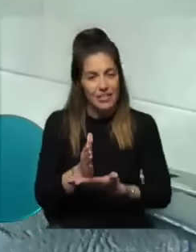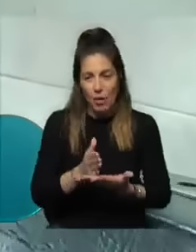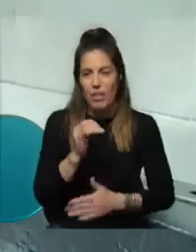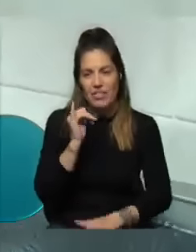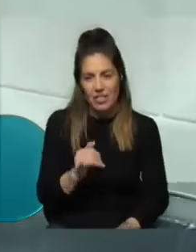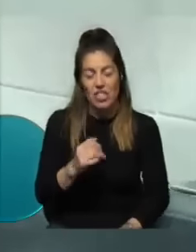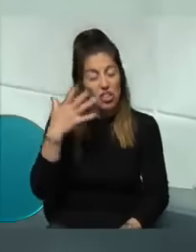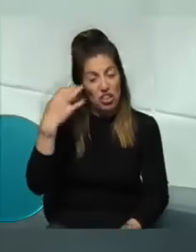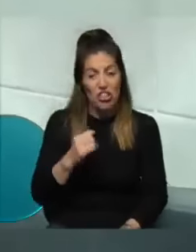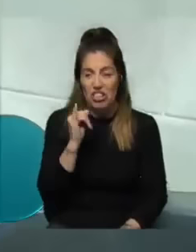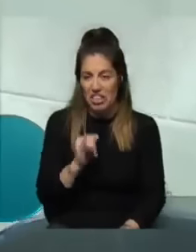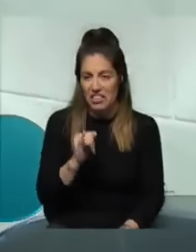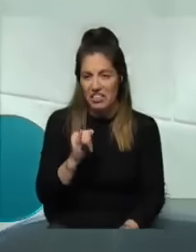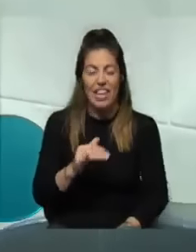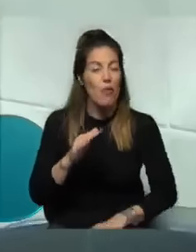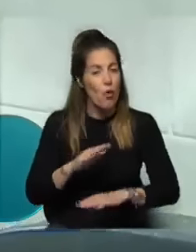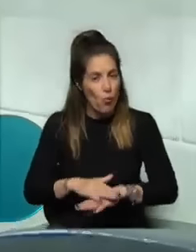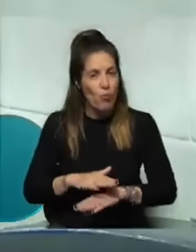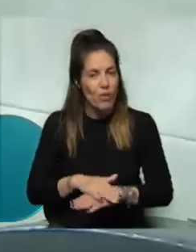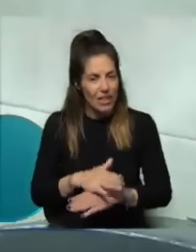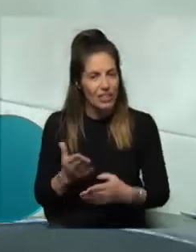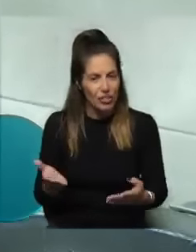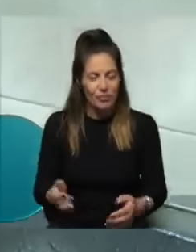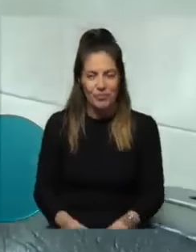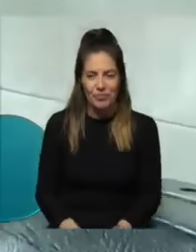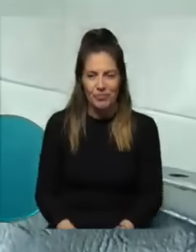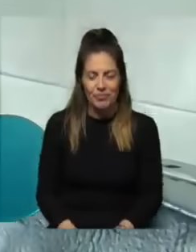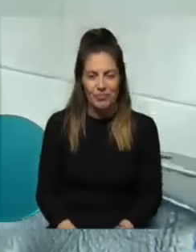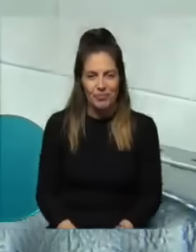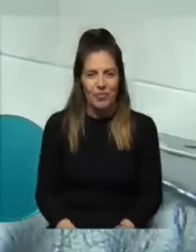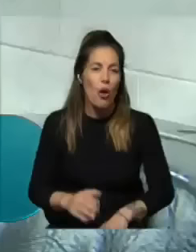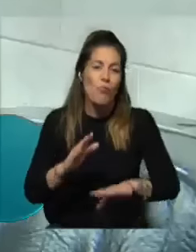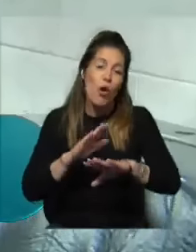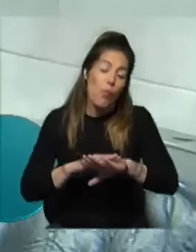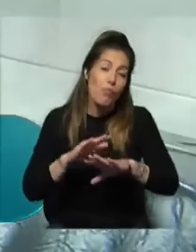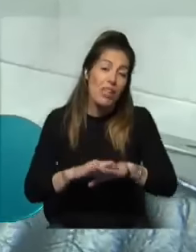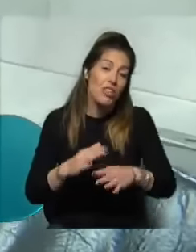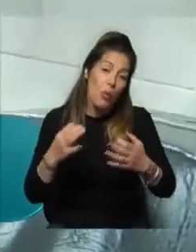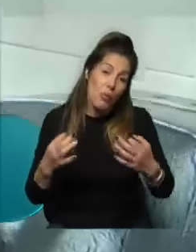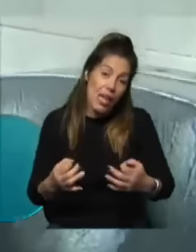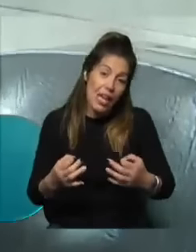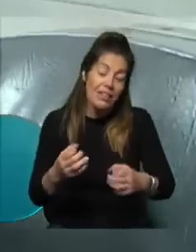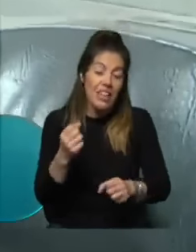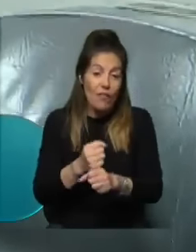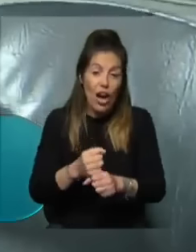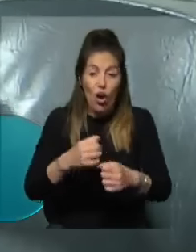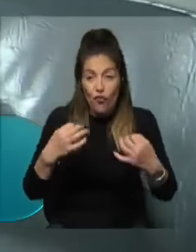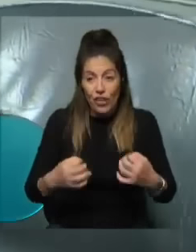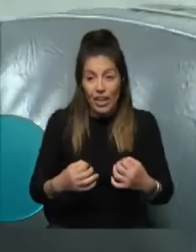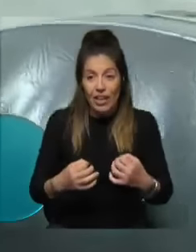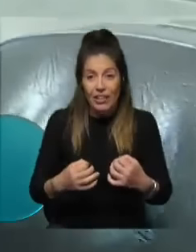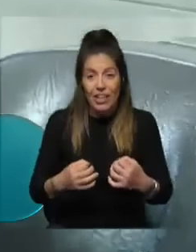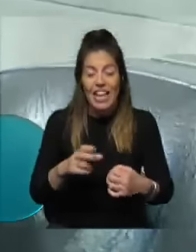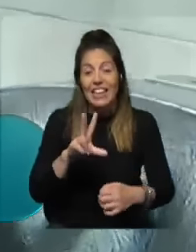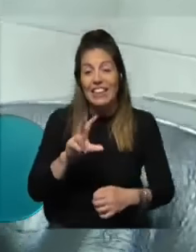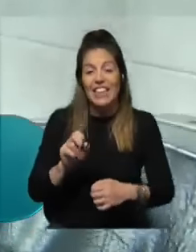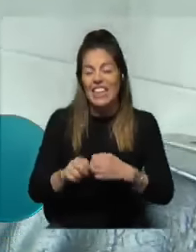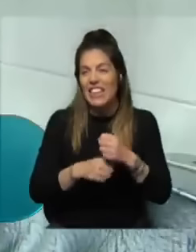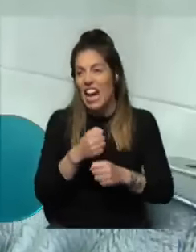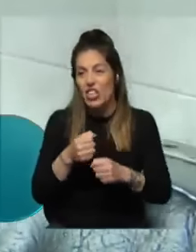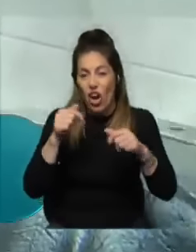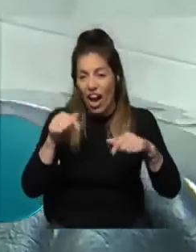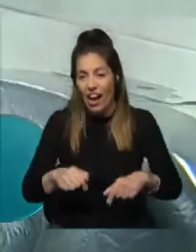Yo creo que sí. ¡Qué momento! Y bueno, estamos en un momento bien, yo que sé, el laburo bien, gracias a Dios, hace 30 y pico años que estoy acá en el